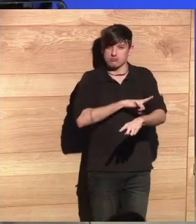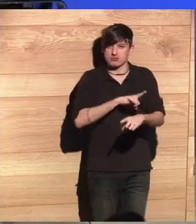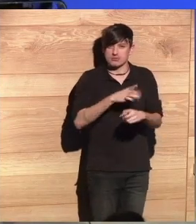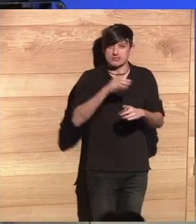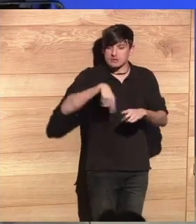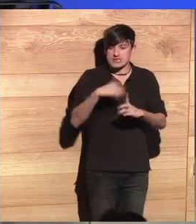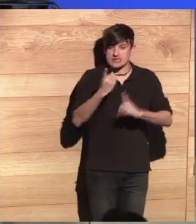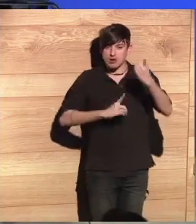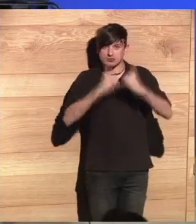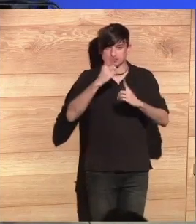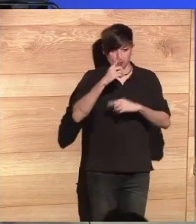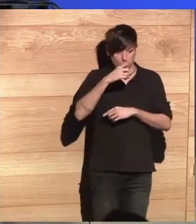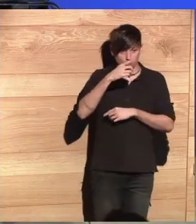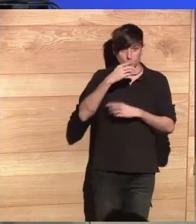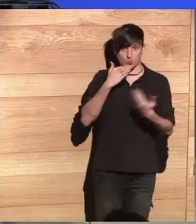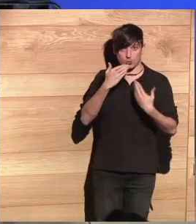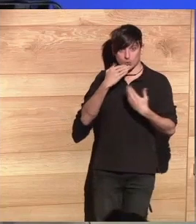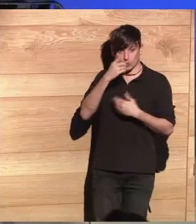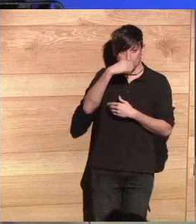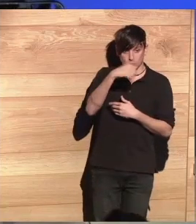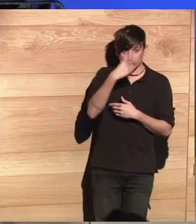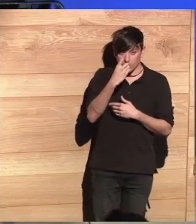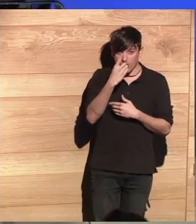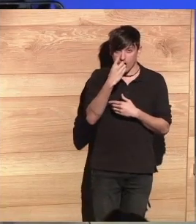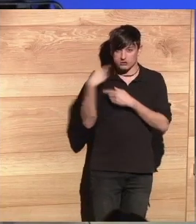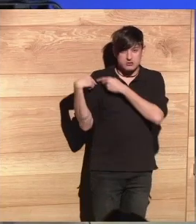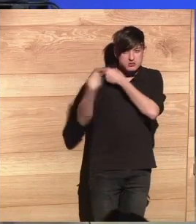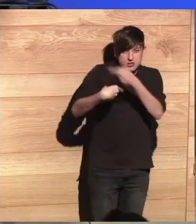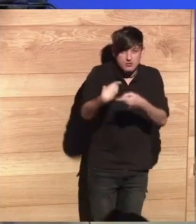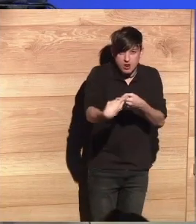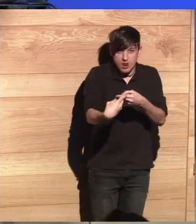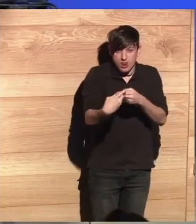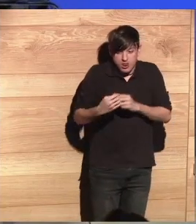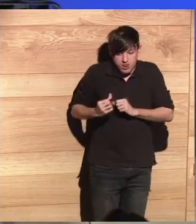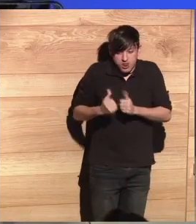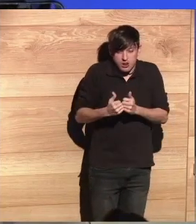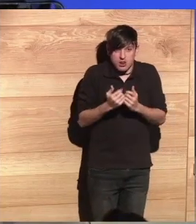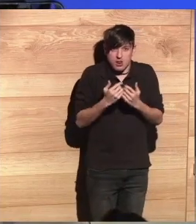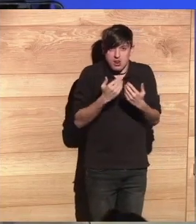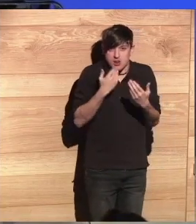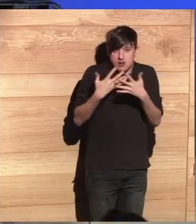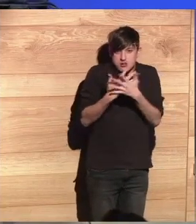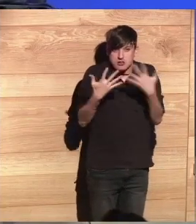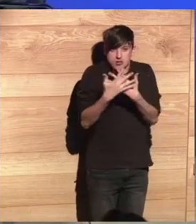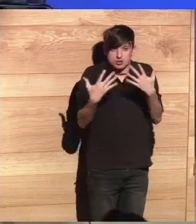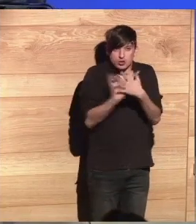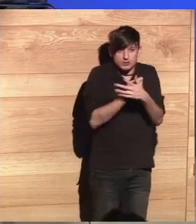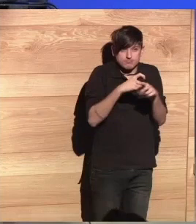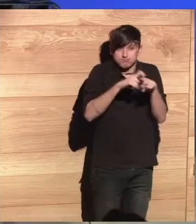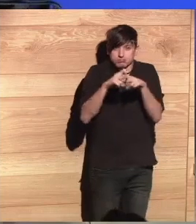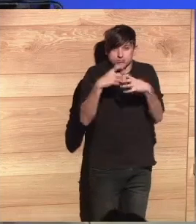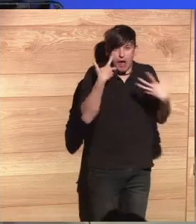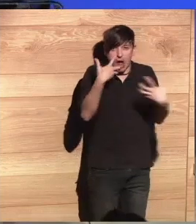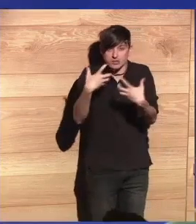lo cual nuestra cultura y el folclore, las raíces, dialogaban con todas las disciplinas artísticas. Yo